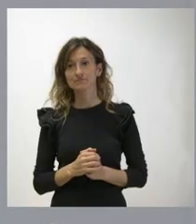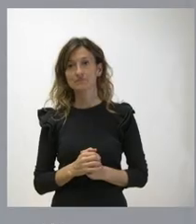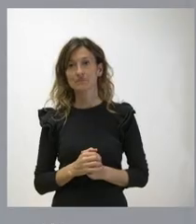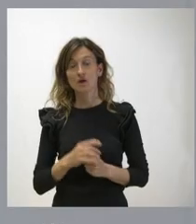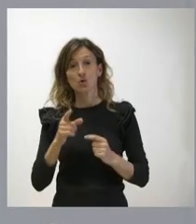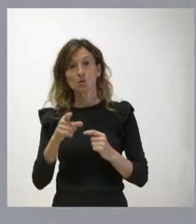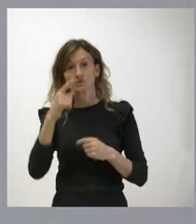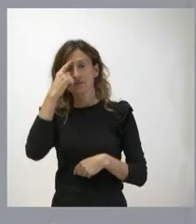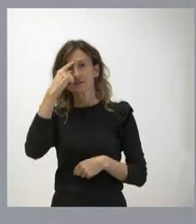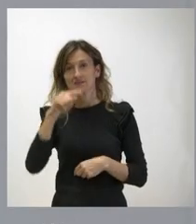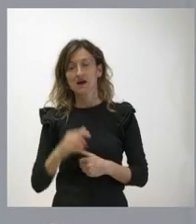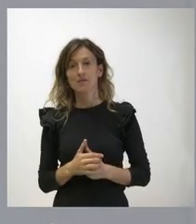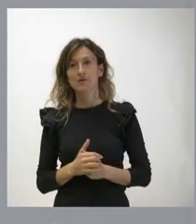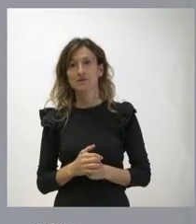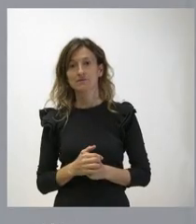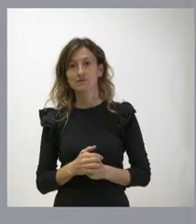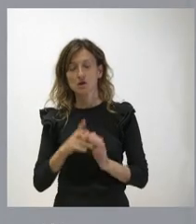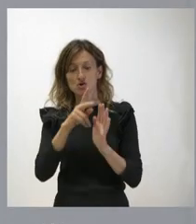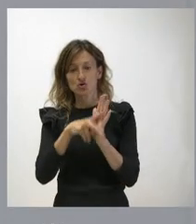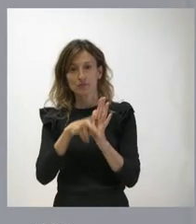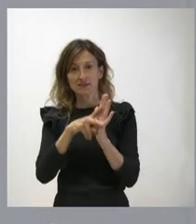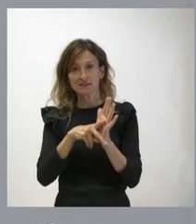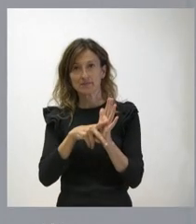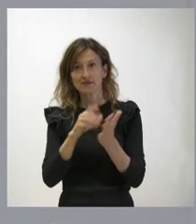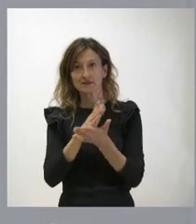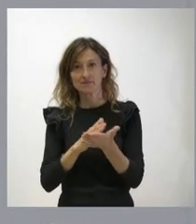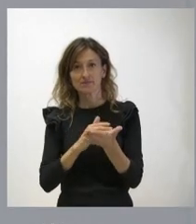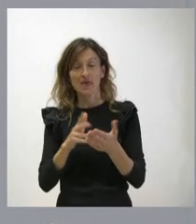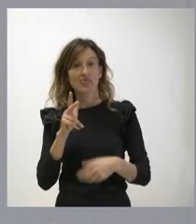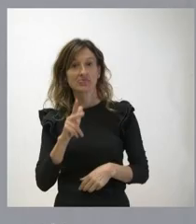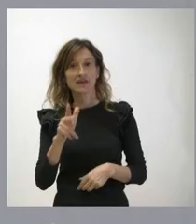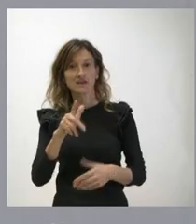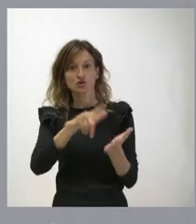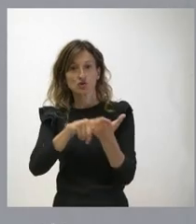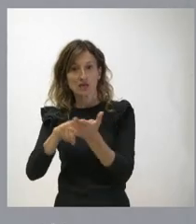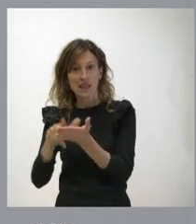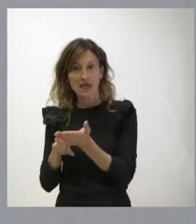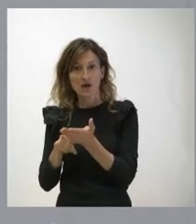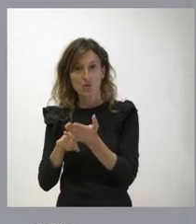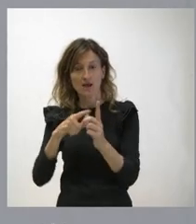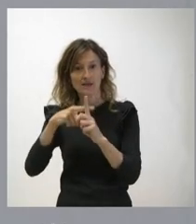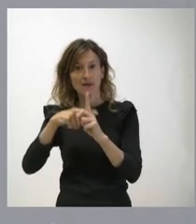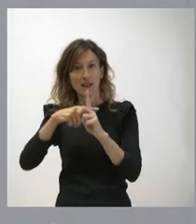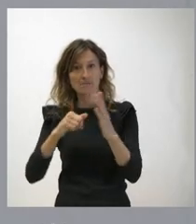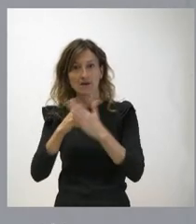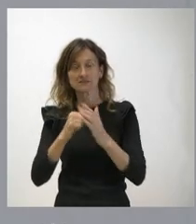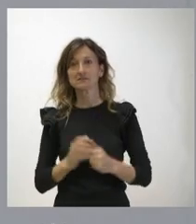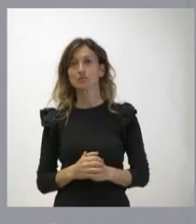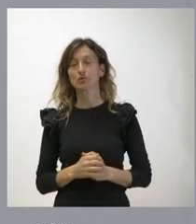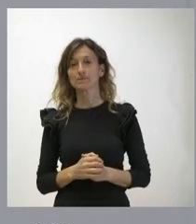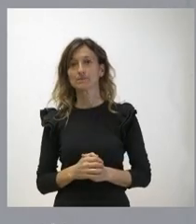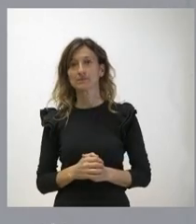máximo Rango normativo de la comunidad los derechos de estas lenguas en nuestra comunidad